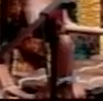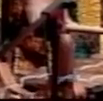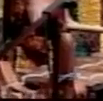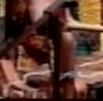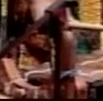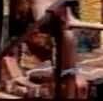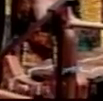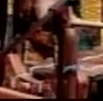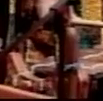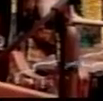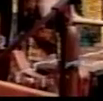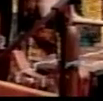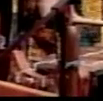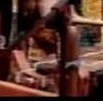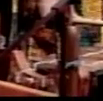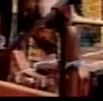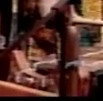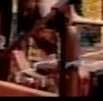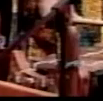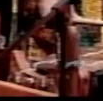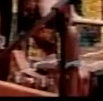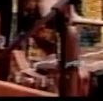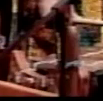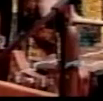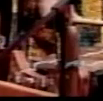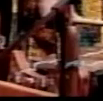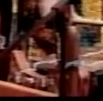¿Dónde está vara del arca?